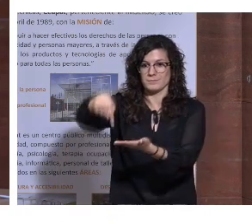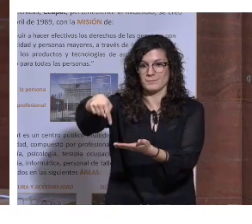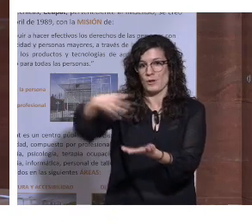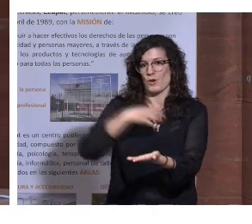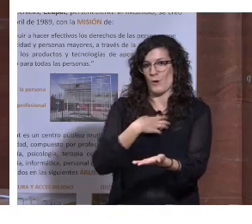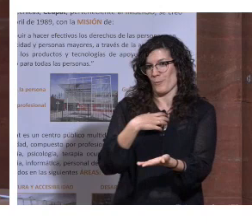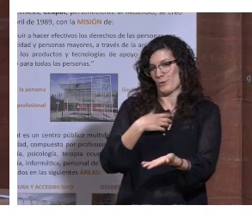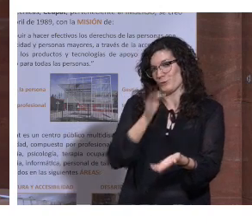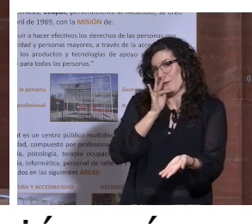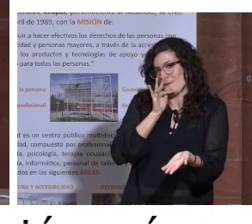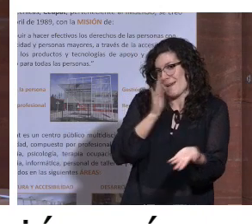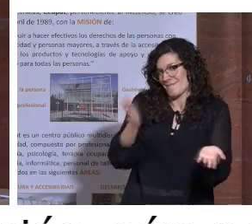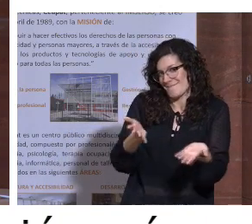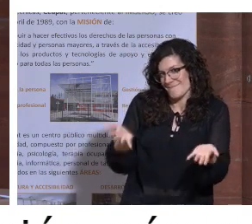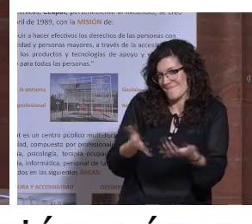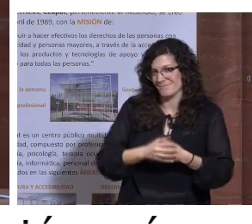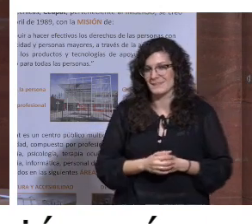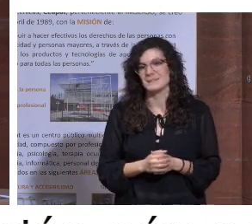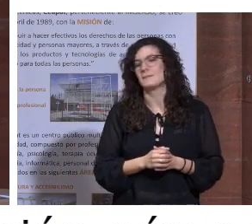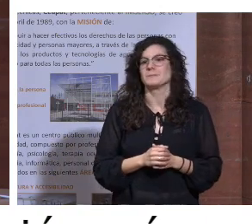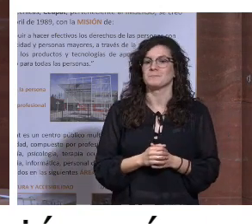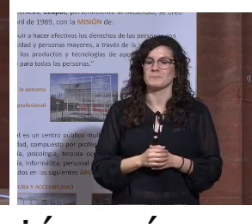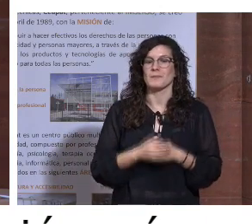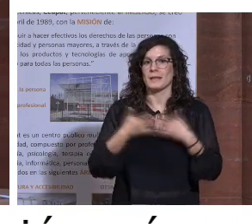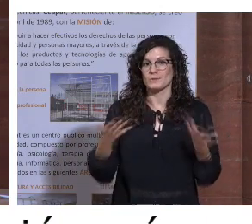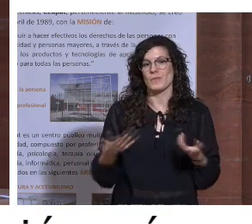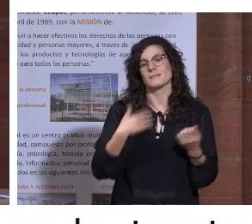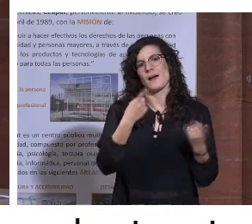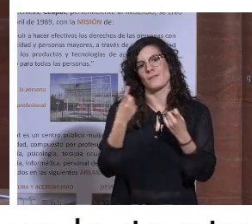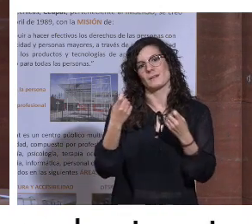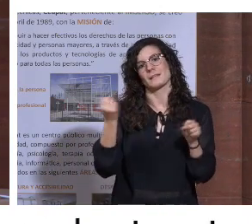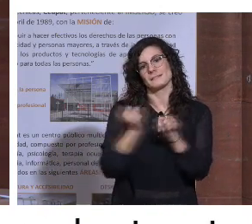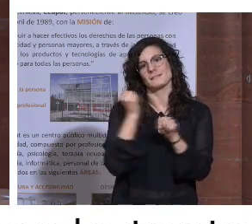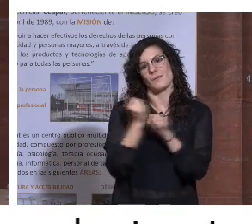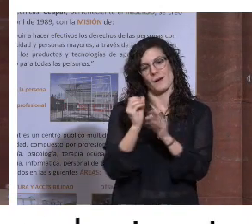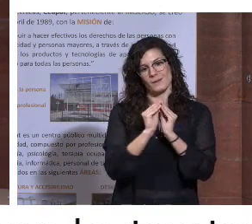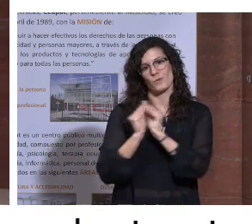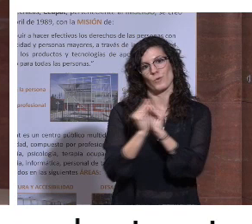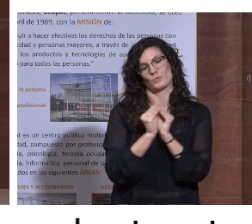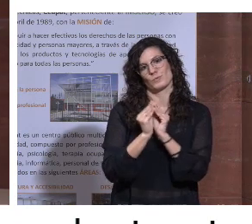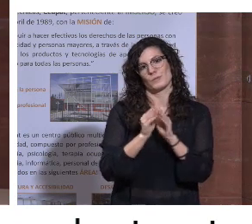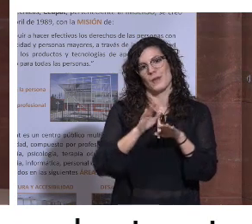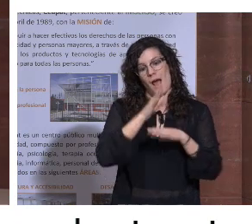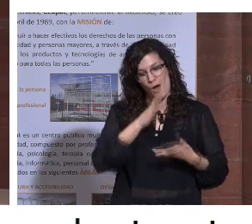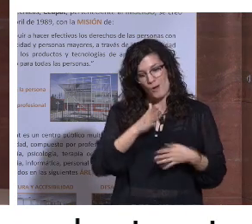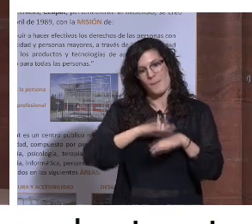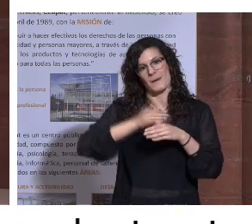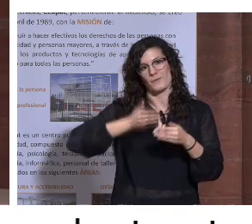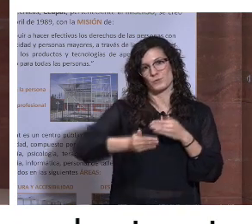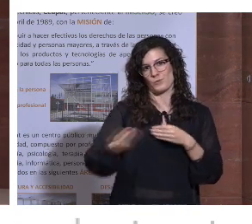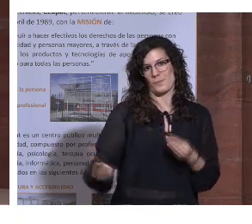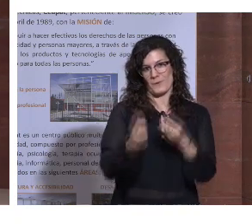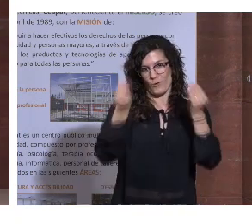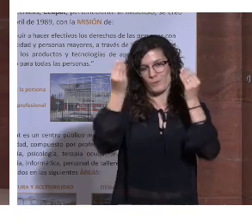está en el futuro, creo. Bueno, por lo tanto, hay que trabajar el presente para mejorar el futuro. Nada más. Muchísimas